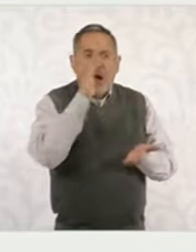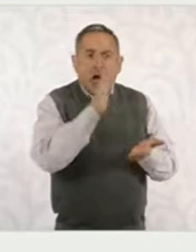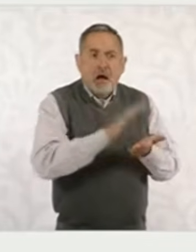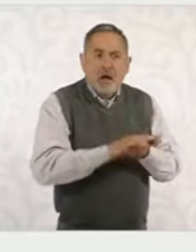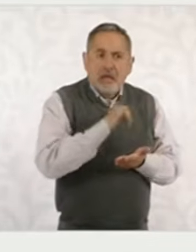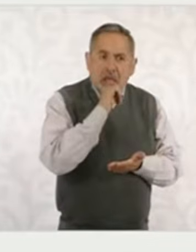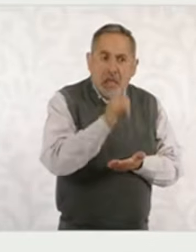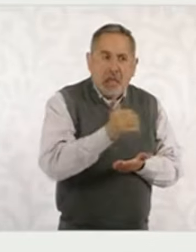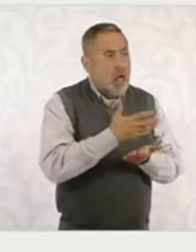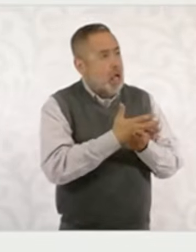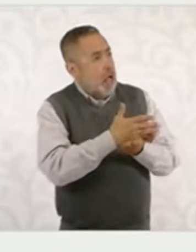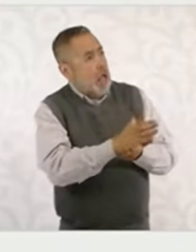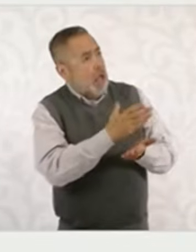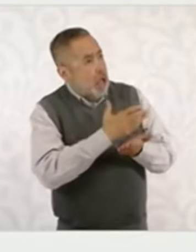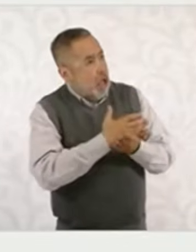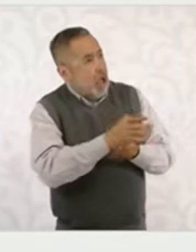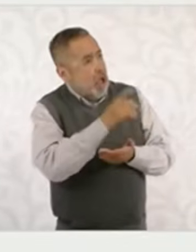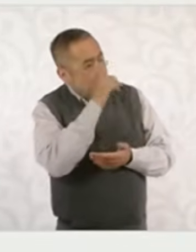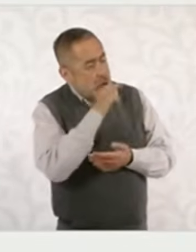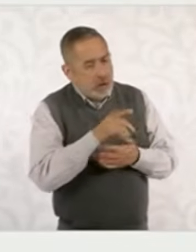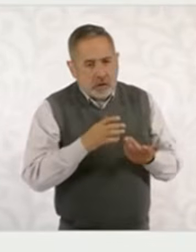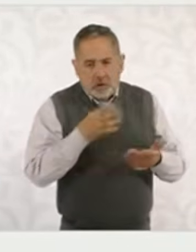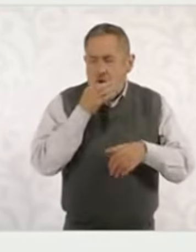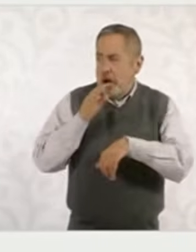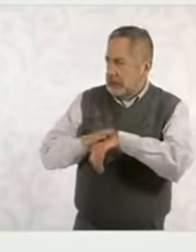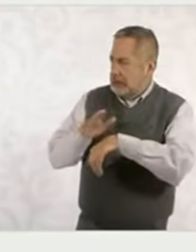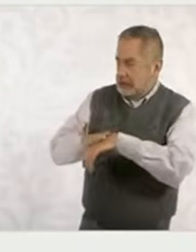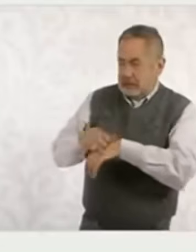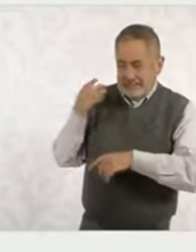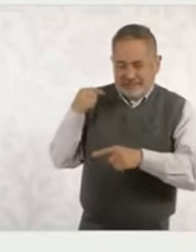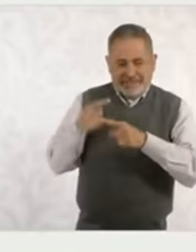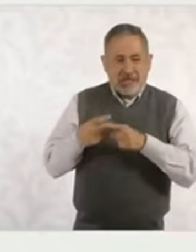la presidenta que habían